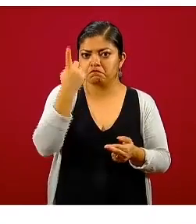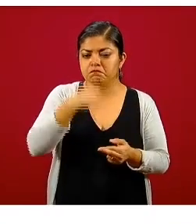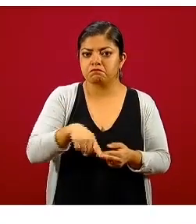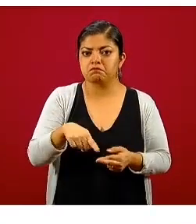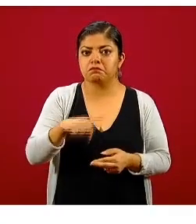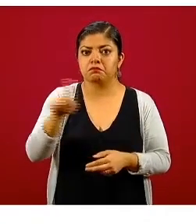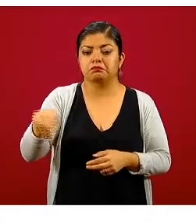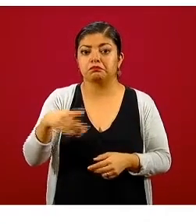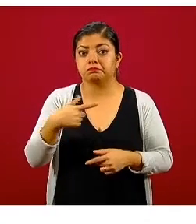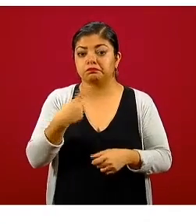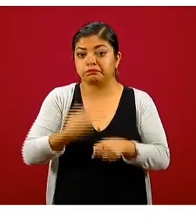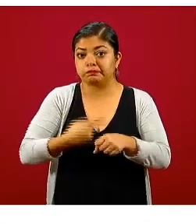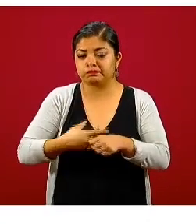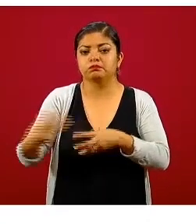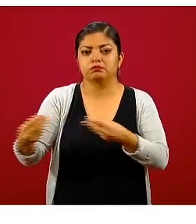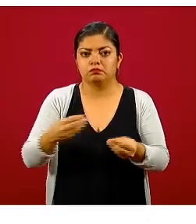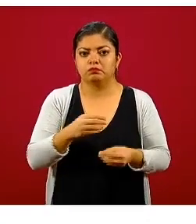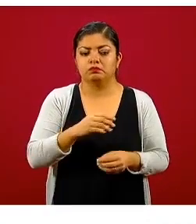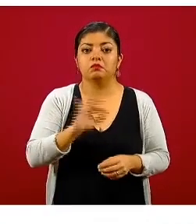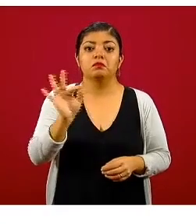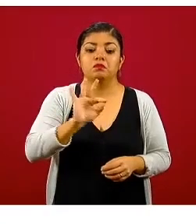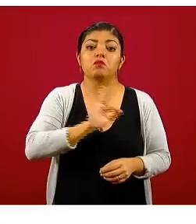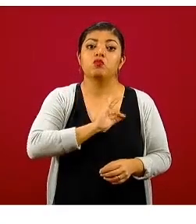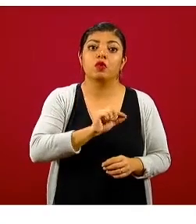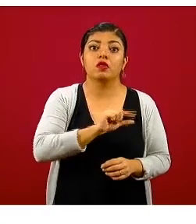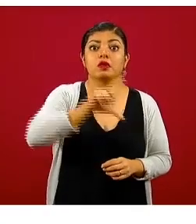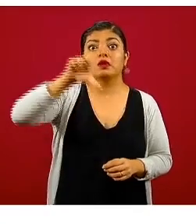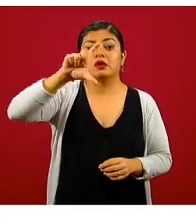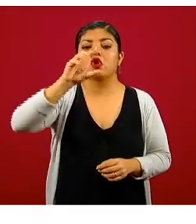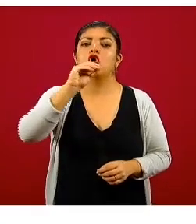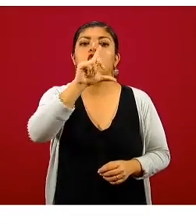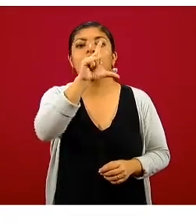disponibles, y esto también se va incrementando o disminuyendo en